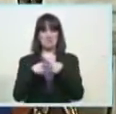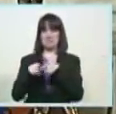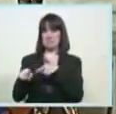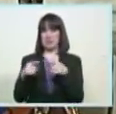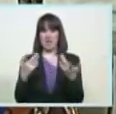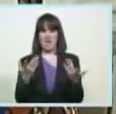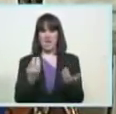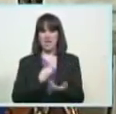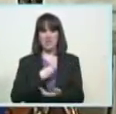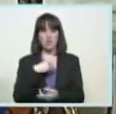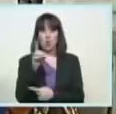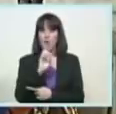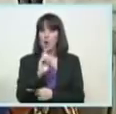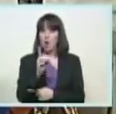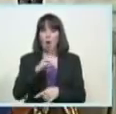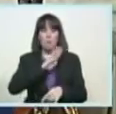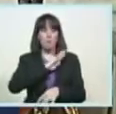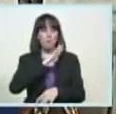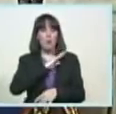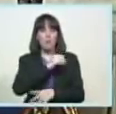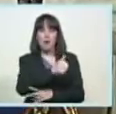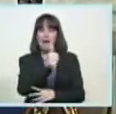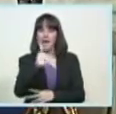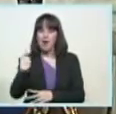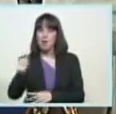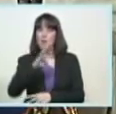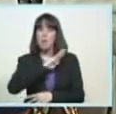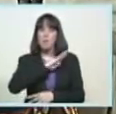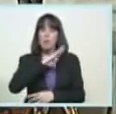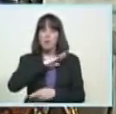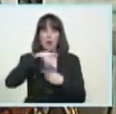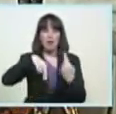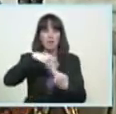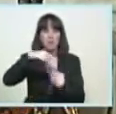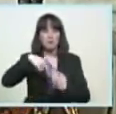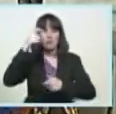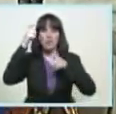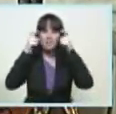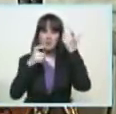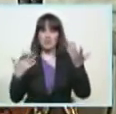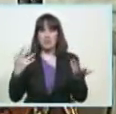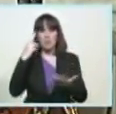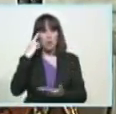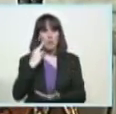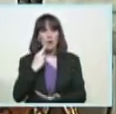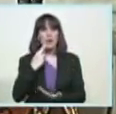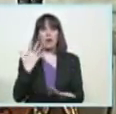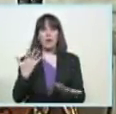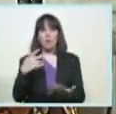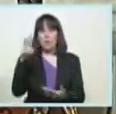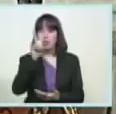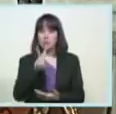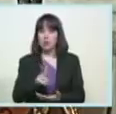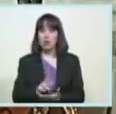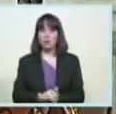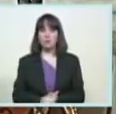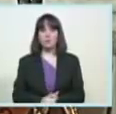vale es un estado intrínseco del chavismo del movimiento revolucionario bolivariano venezolano